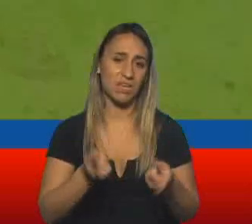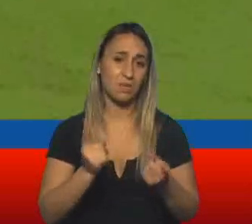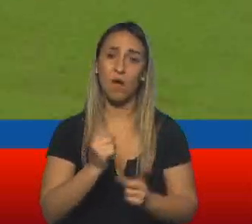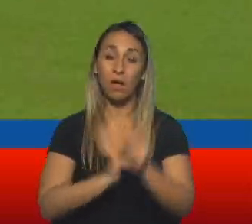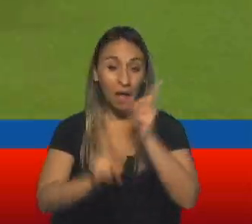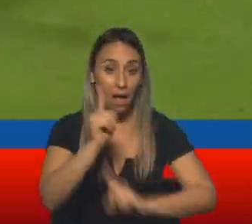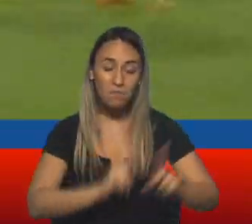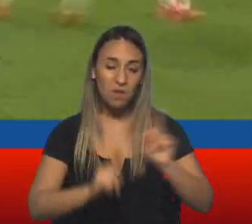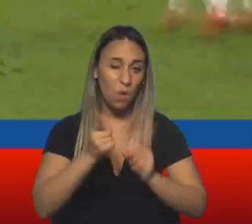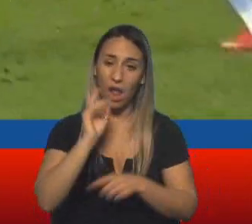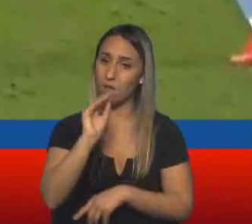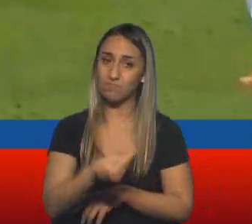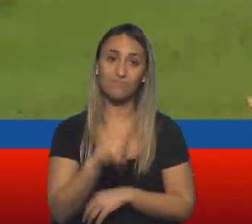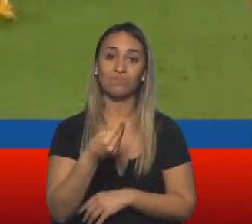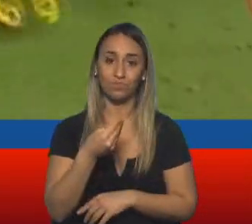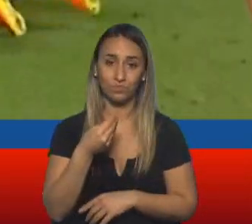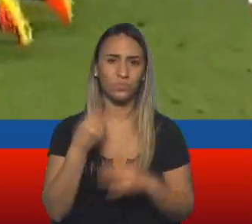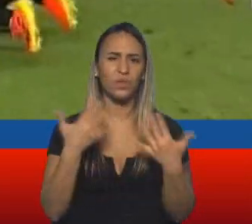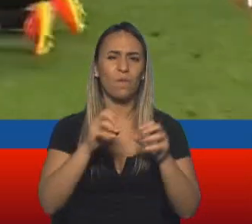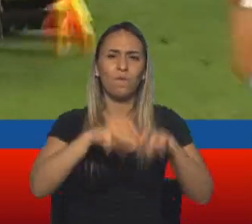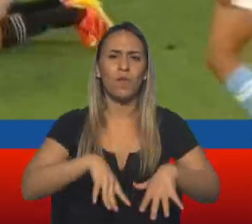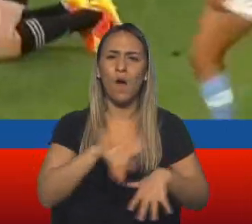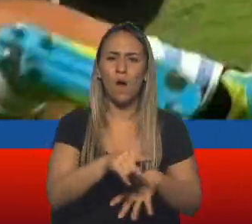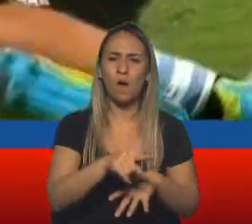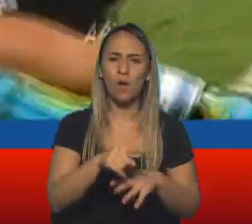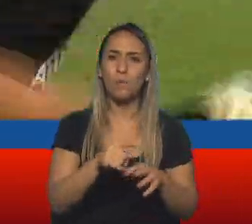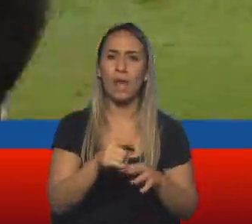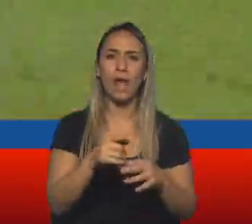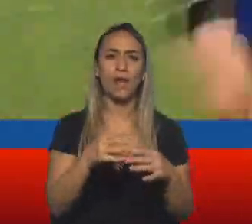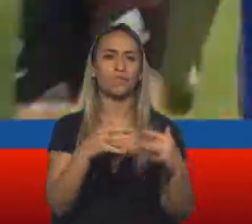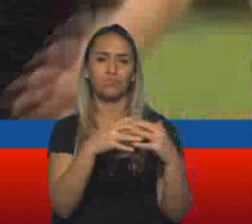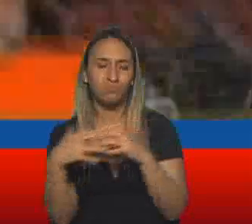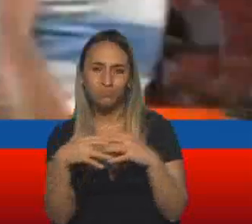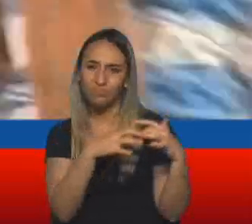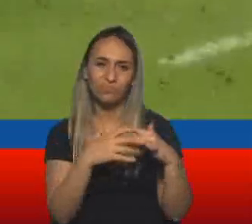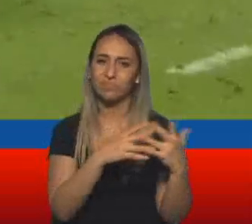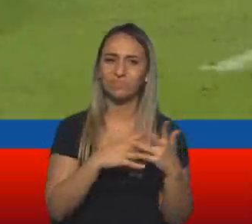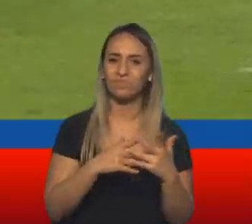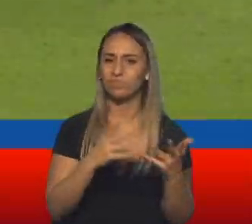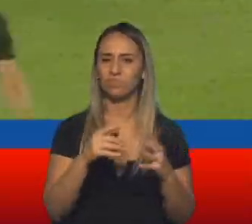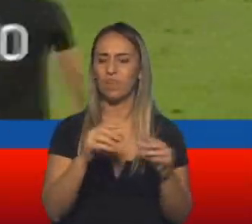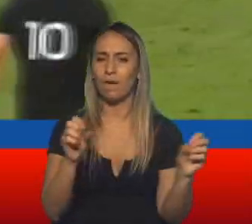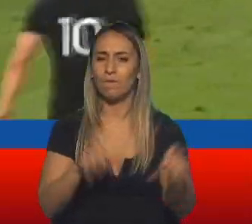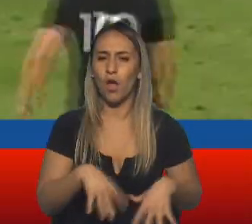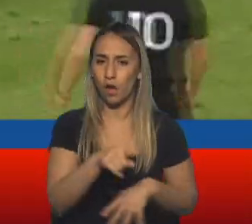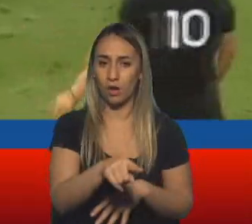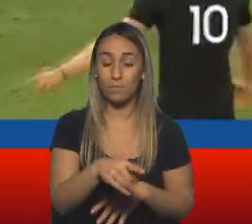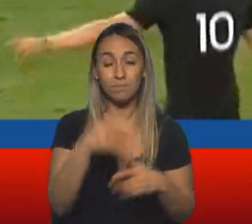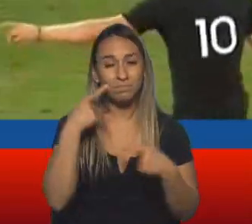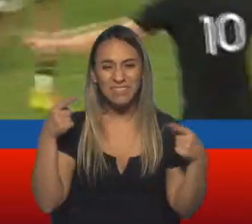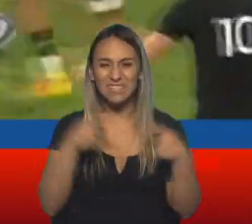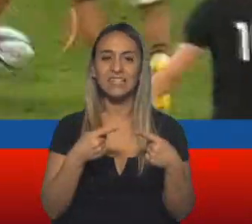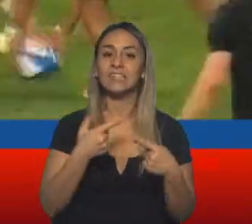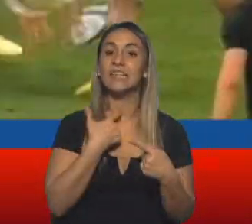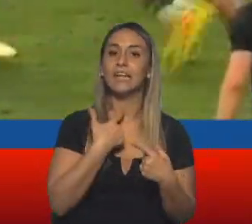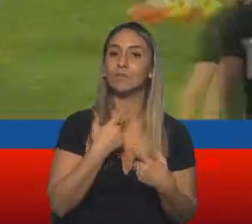no resultaron, muy flojito a la hora del contacto, el equipo. Se centraron básicamente en no